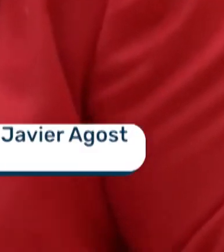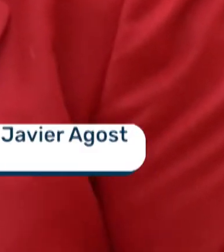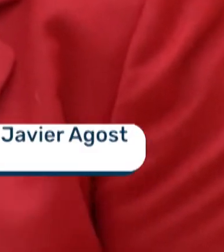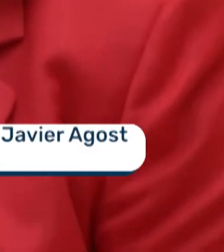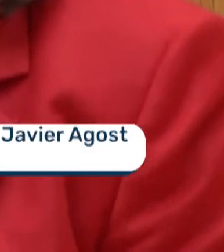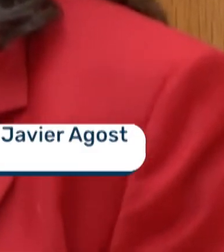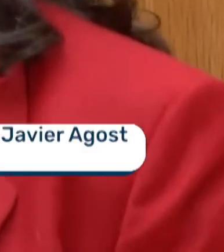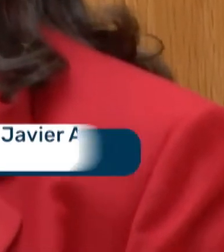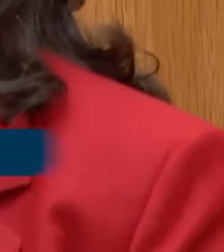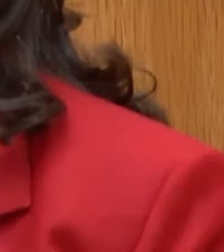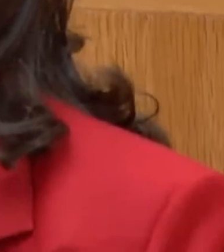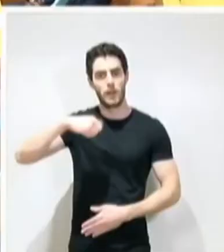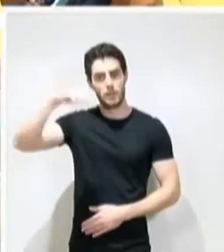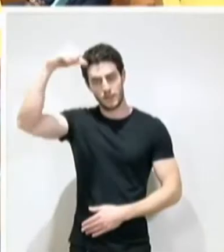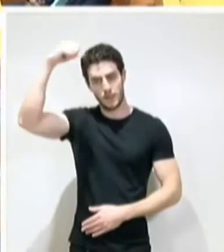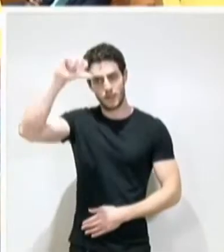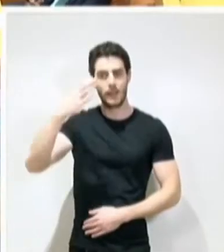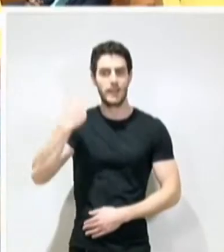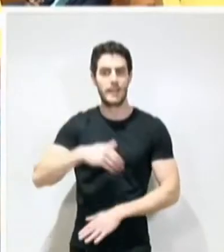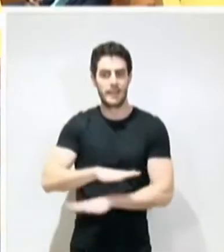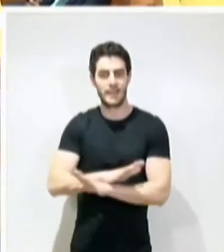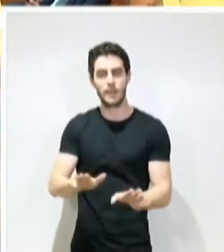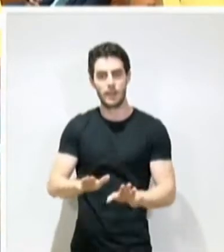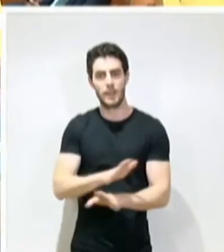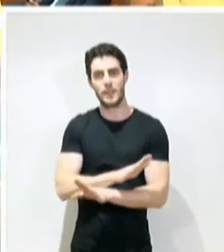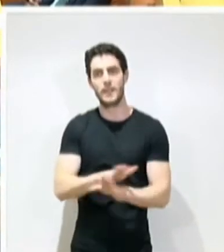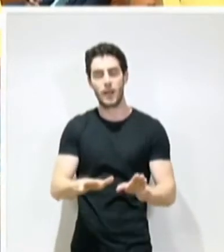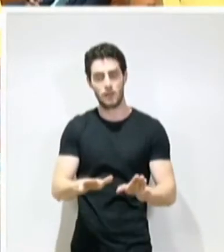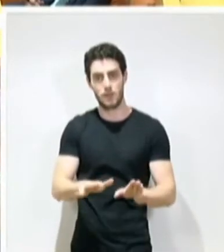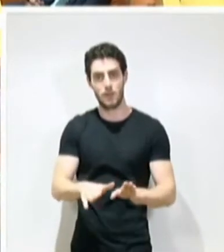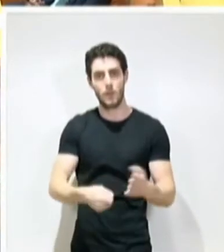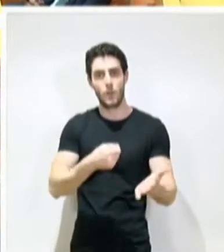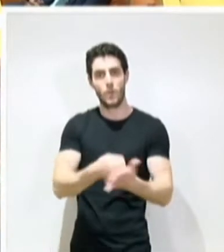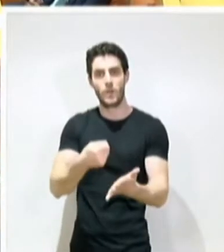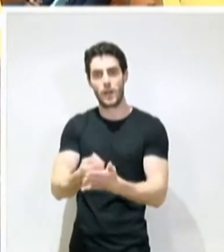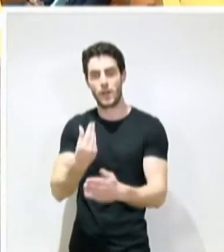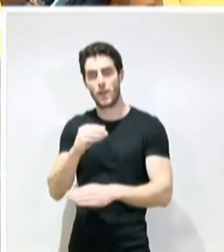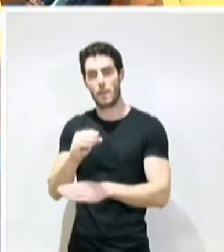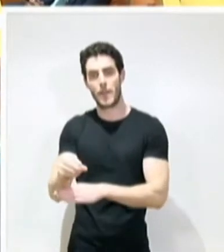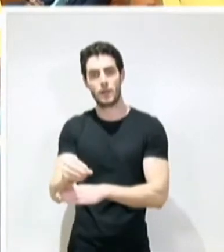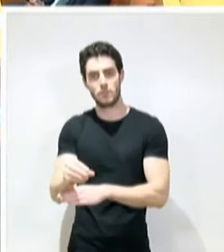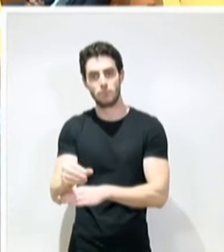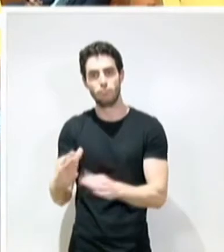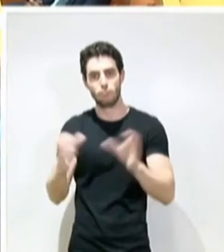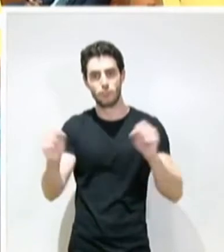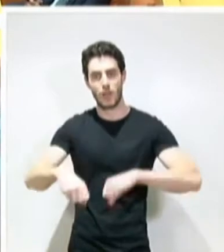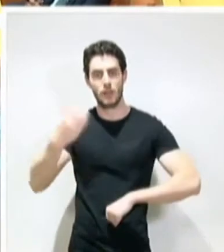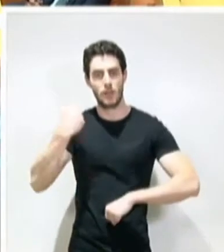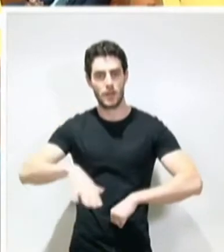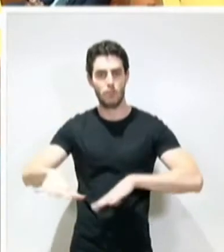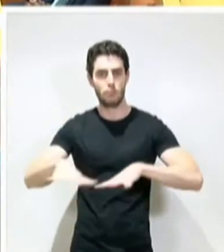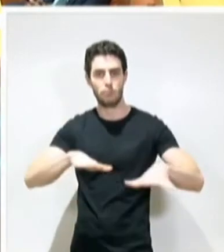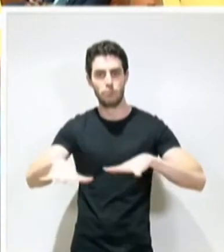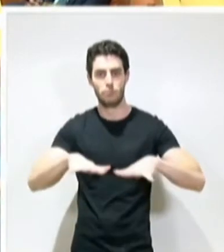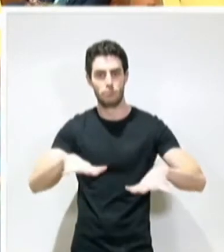acogerá la ciudad del envase y de neumología está cerrada la financiación que posibilitará su puesta en funcionamiento